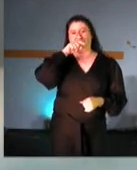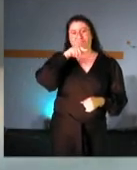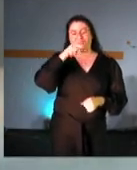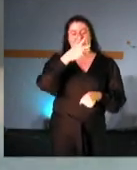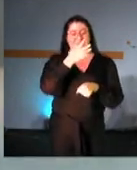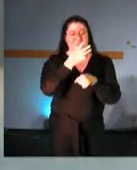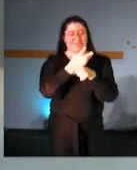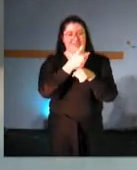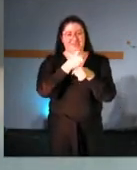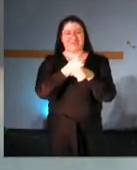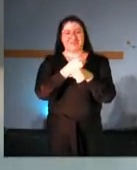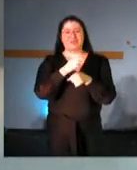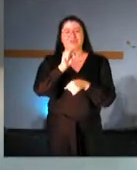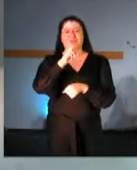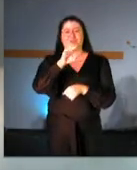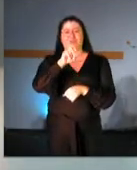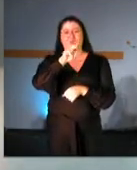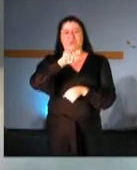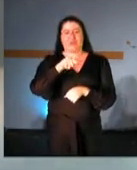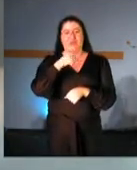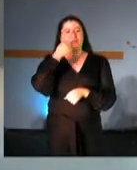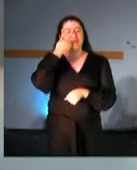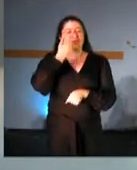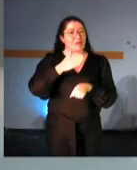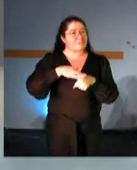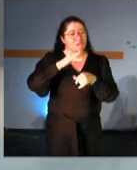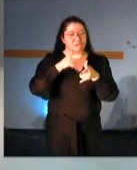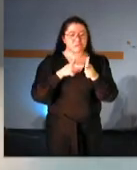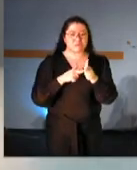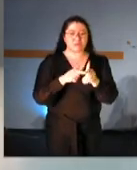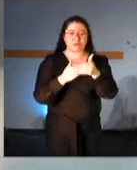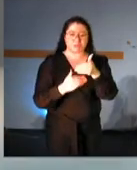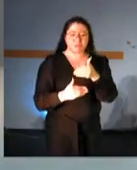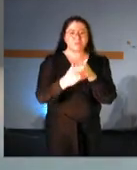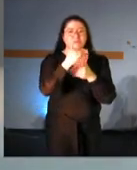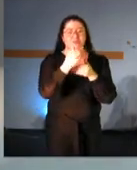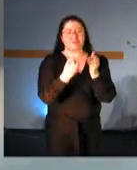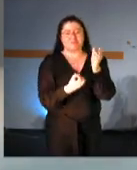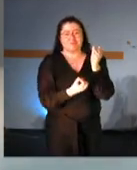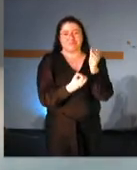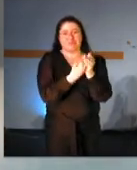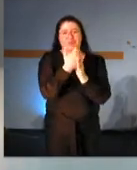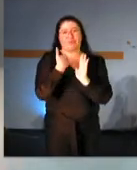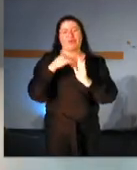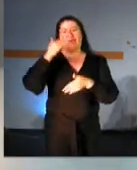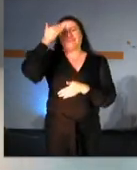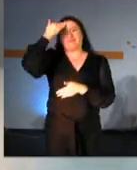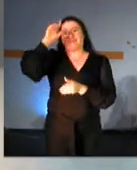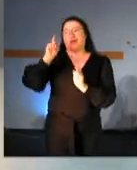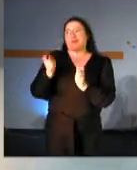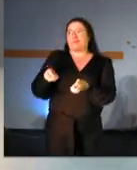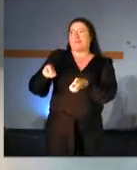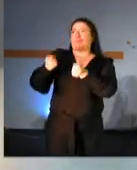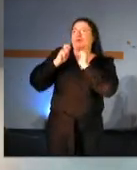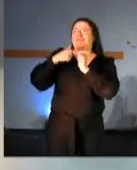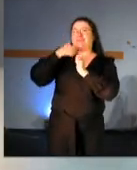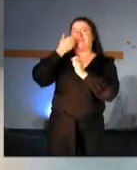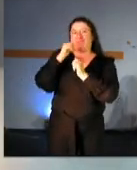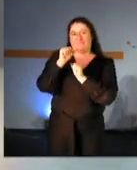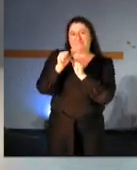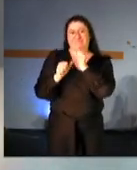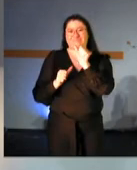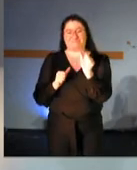del tercero de los Somoza. Ellos hubieran querido que no fuera el último, había un nuevo Somoza ya listo para reemplazar, el